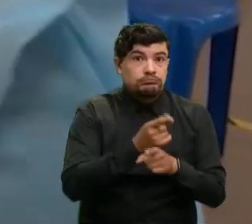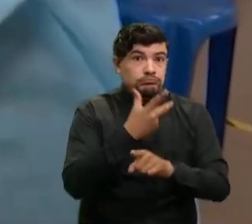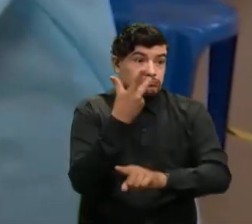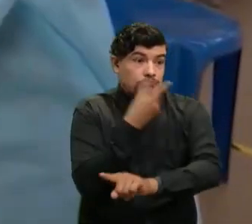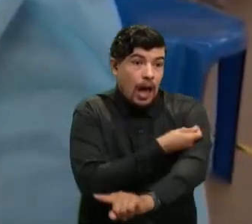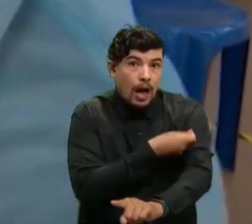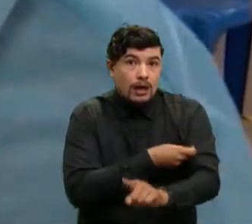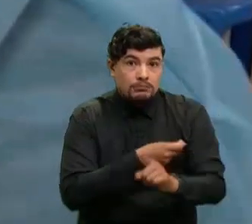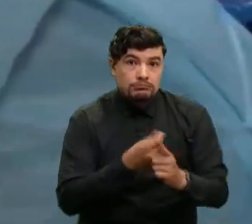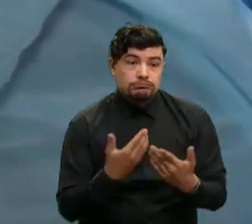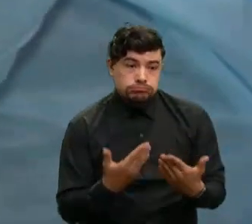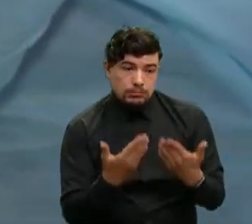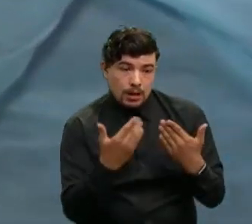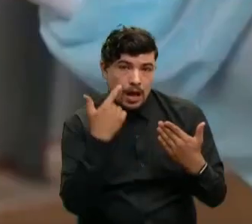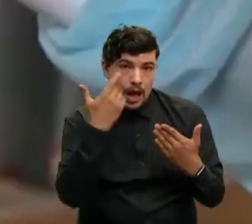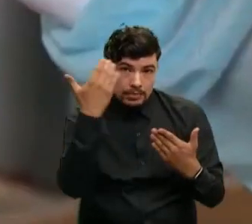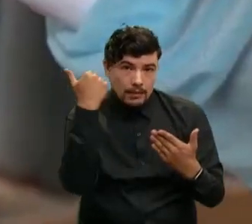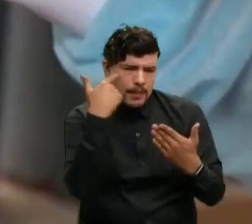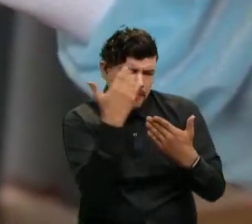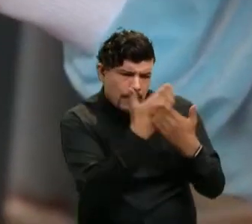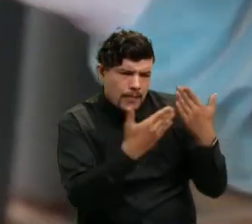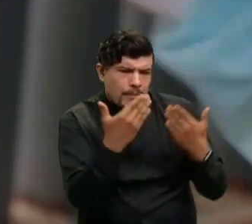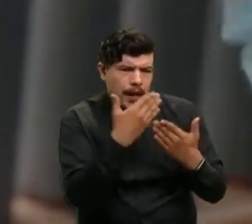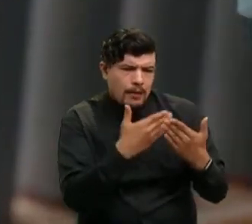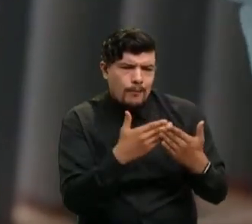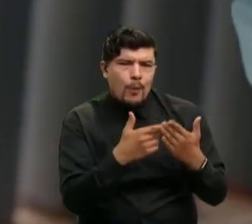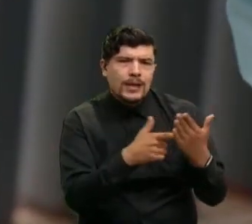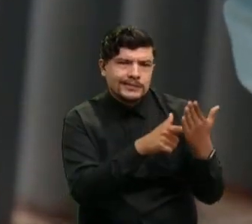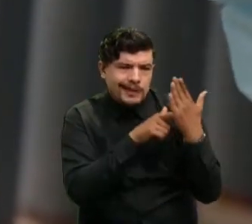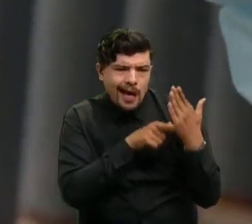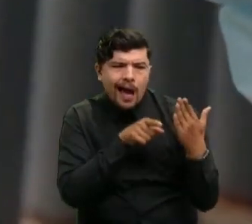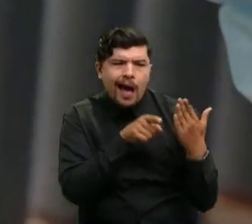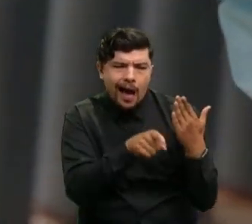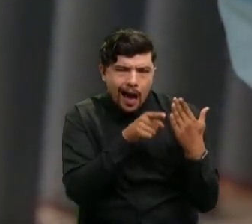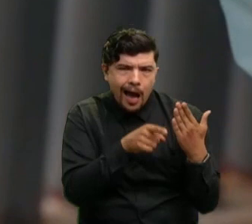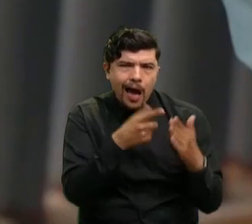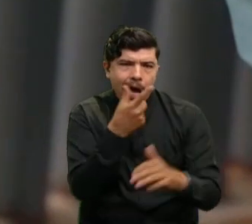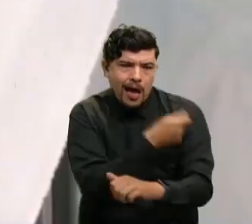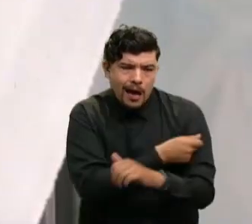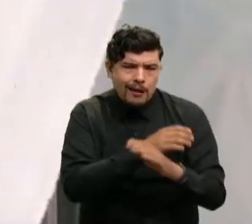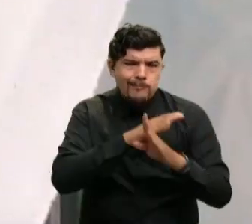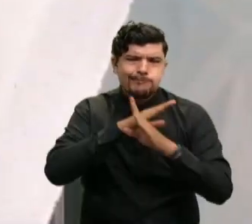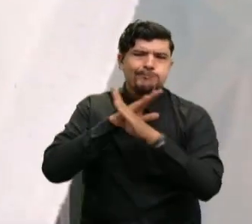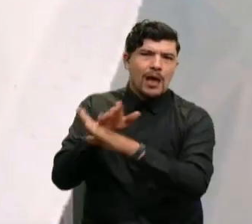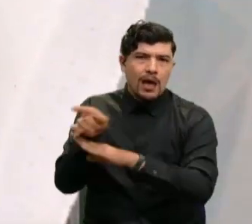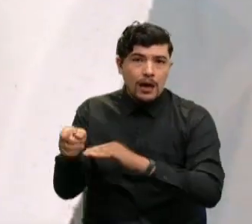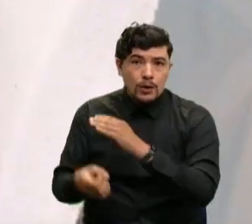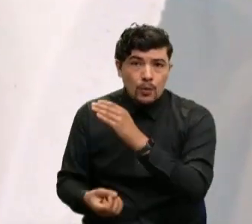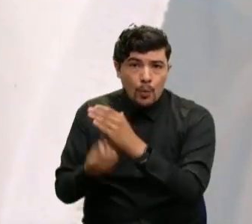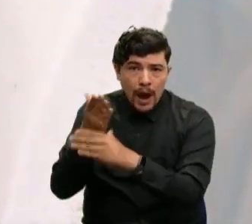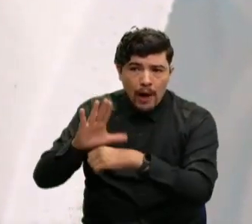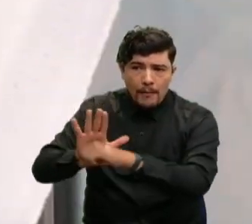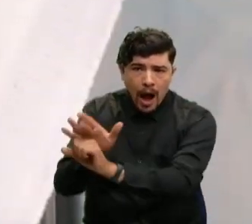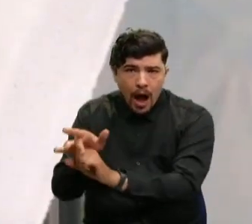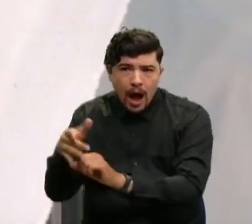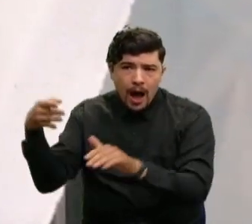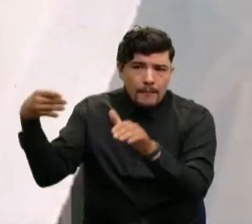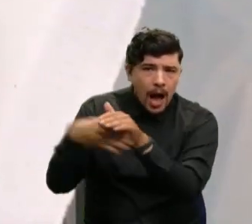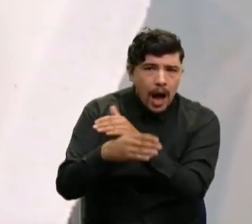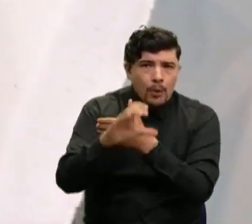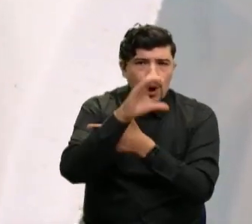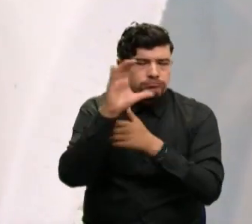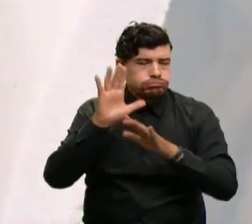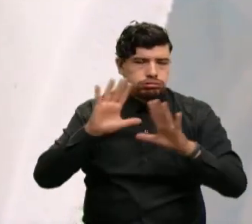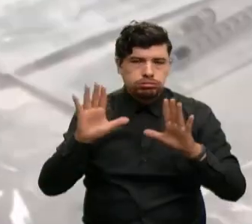cepas que pueden llegar en cualquier momento, las nuevas cepas que pueden llegar en cualquier momento hasta a nuestro territorio,